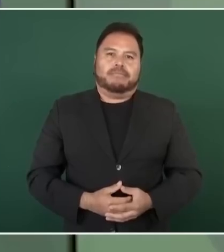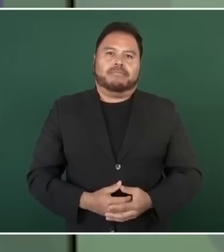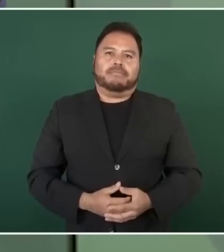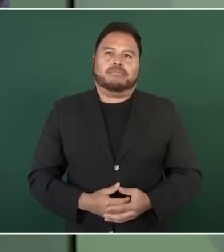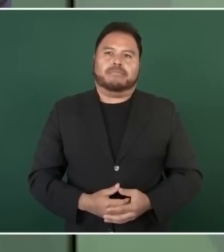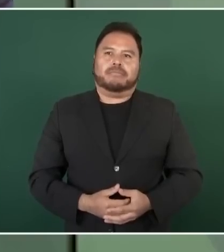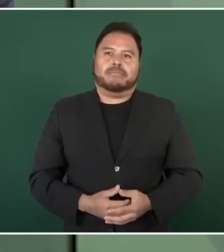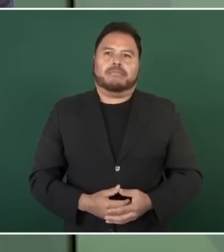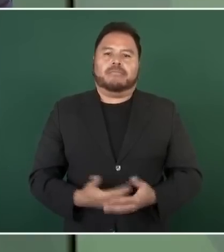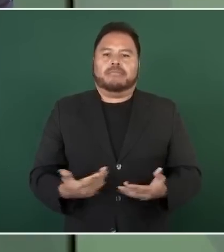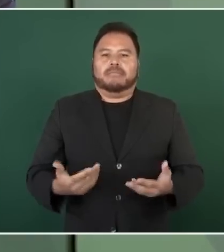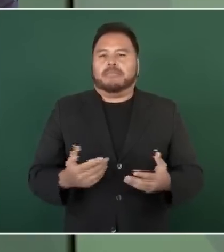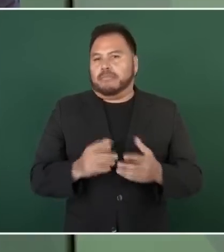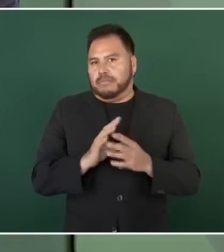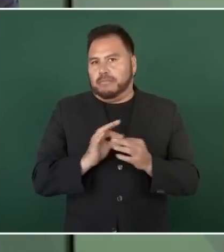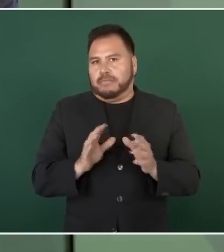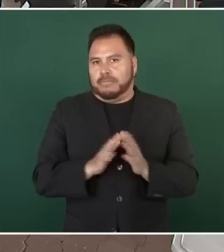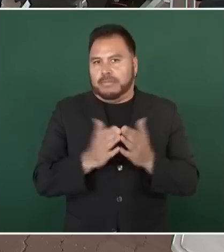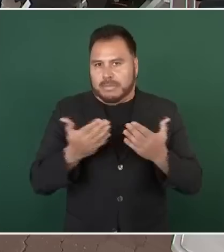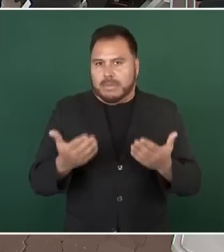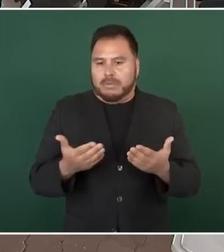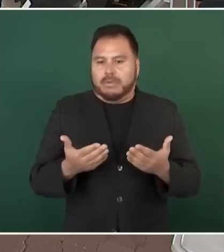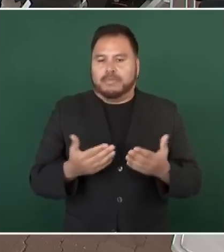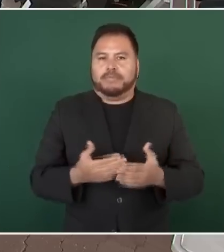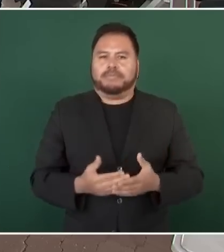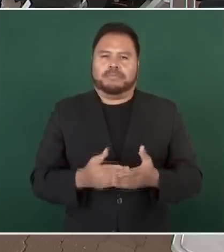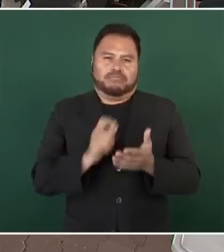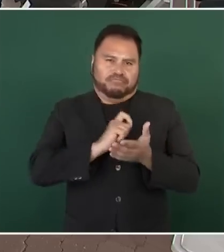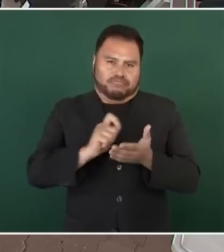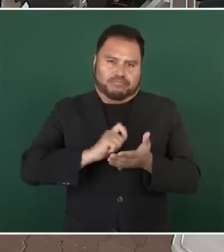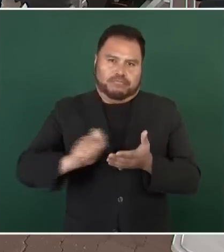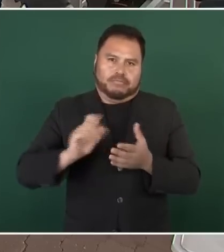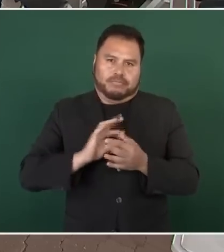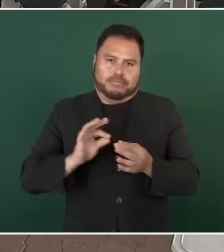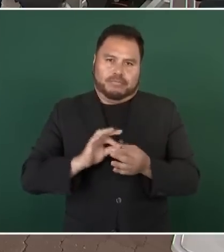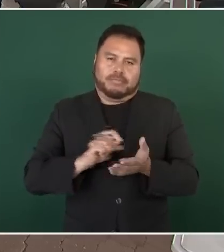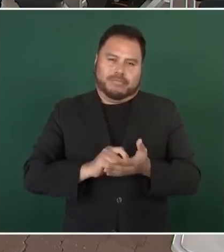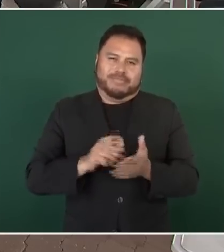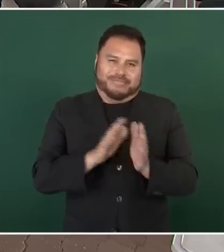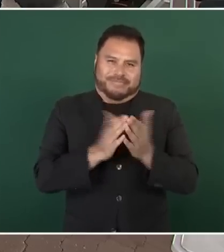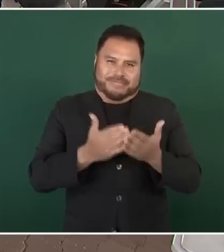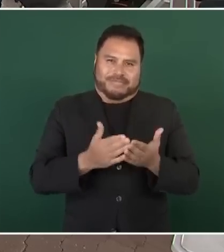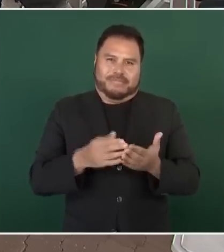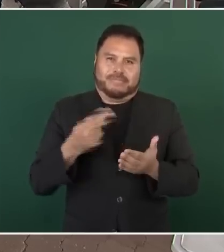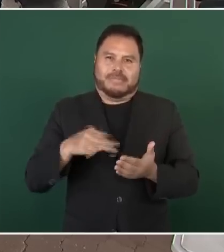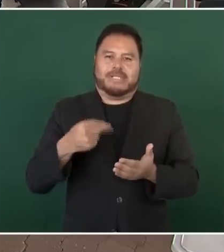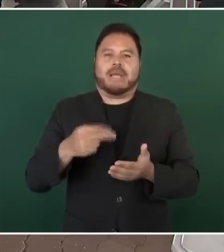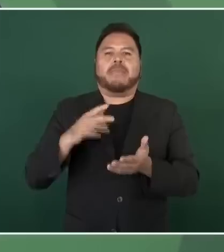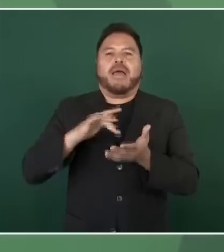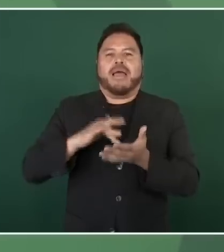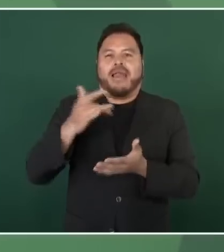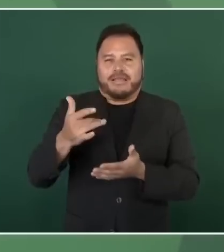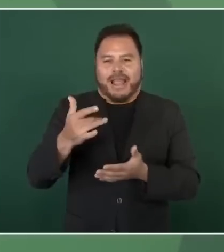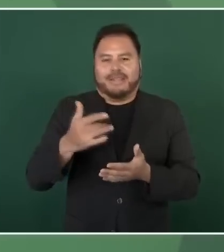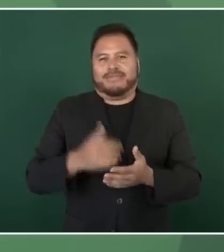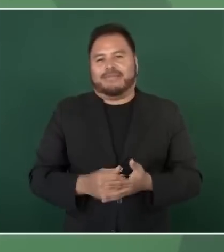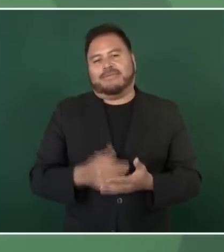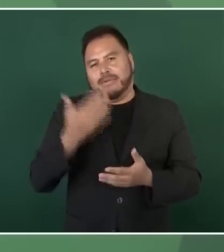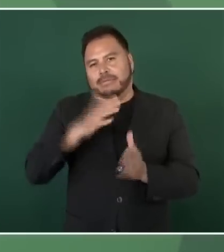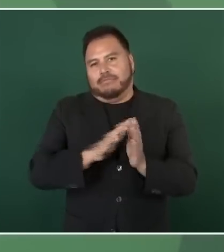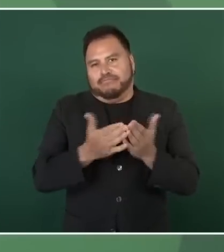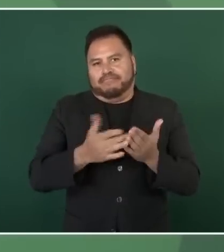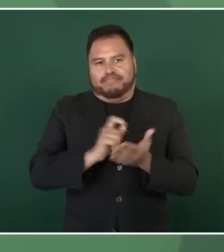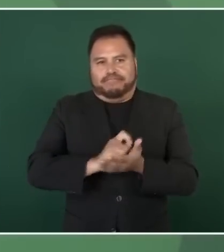Yo escribo en el libro, en este libro que se llama Gracias, que ya es mi último libro